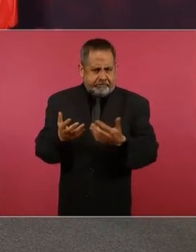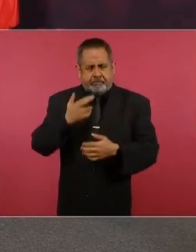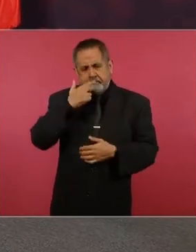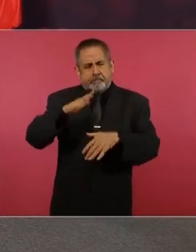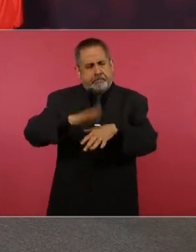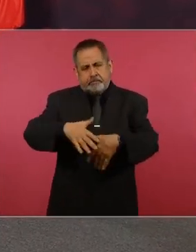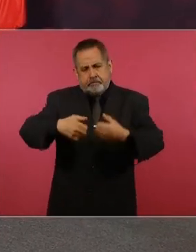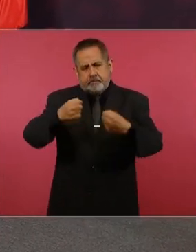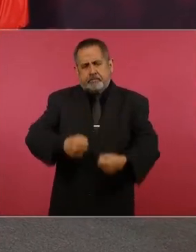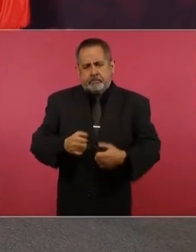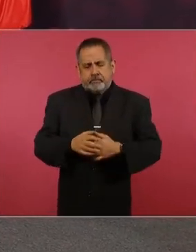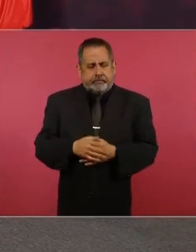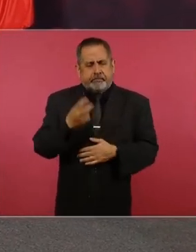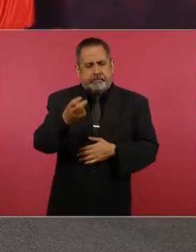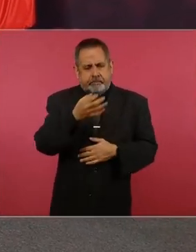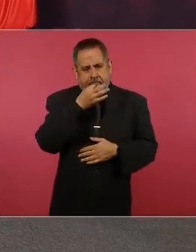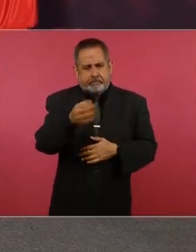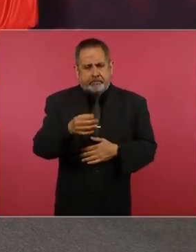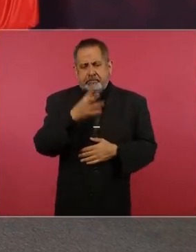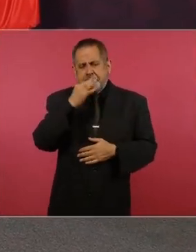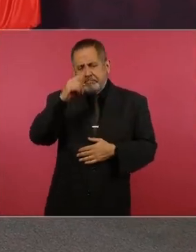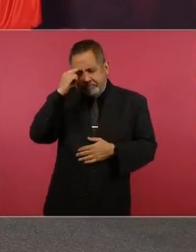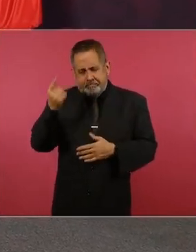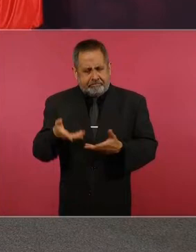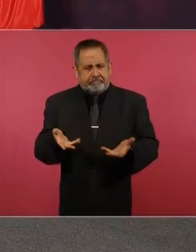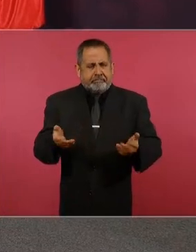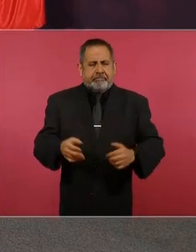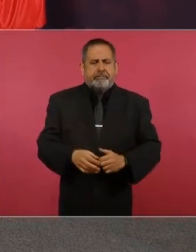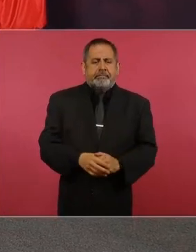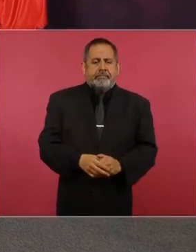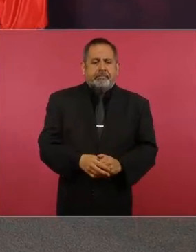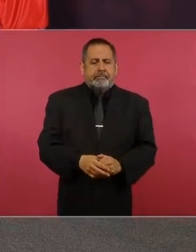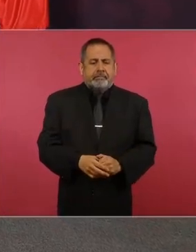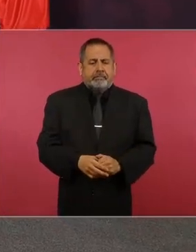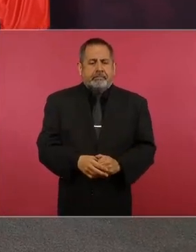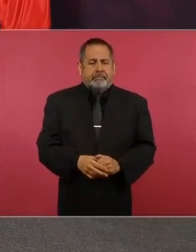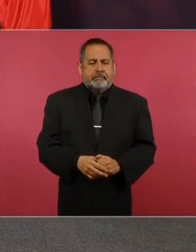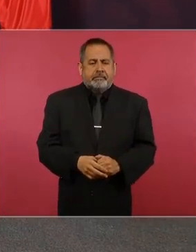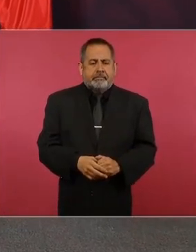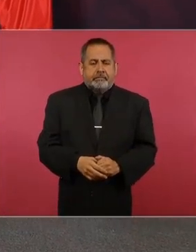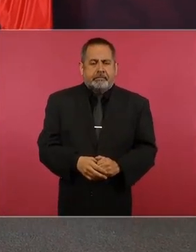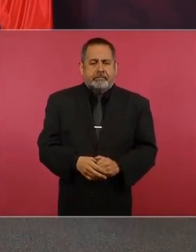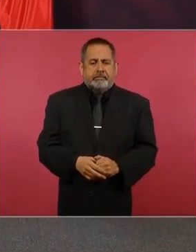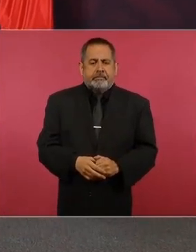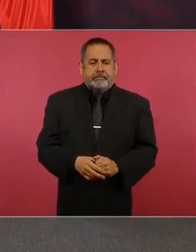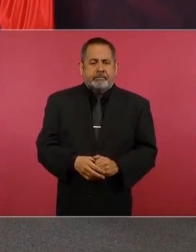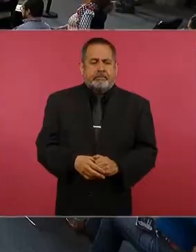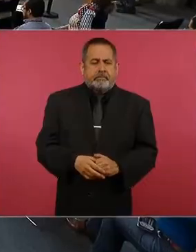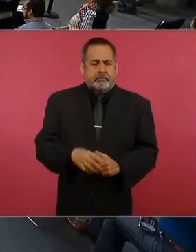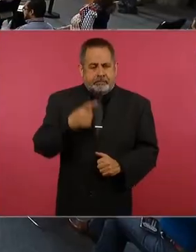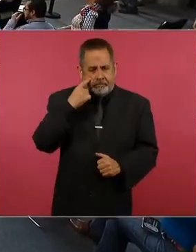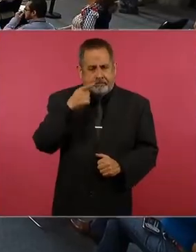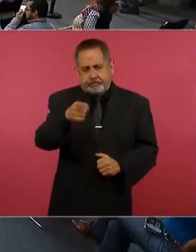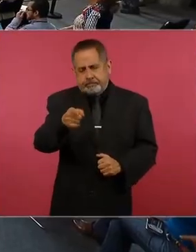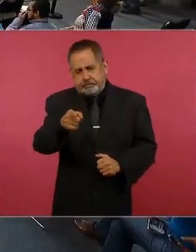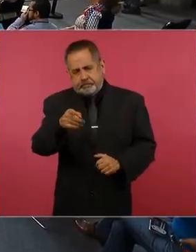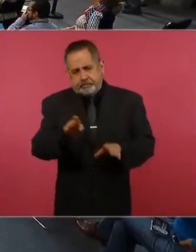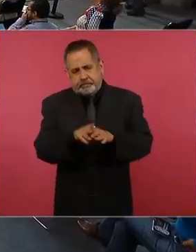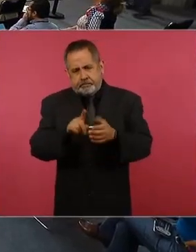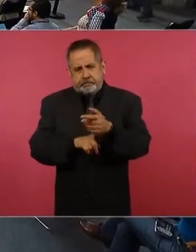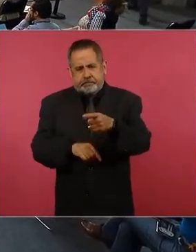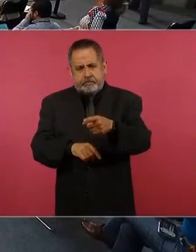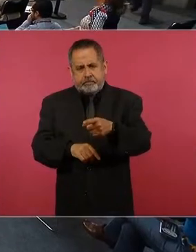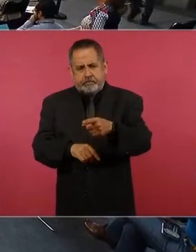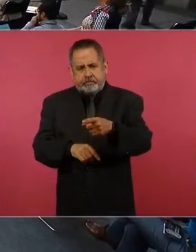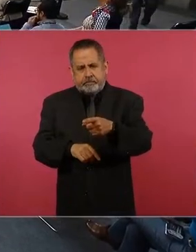seguro, ¿verdad? Sí. Pues es, y sencillo. Sí, sí. ¿Sí? Lo más lo más sencillo. Y vamos a estar